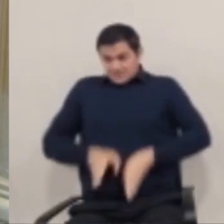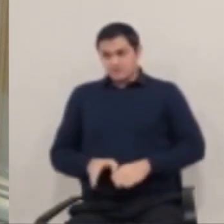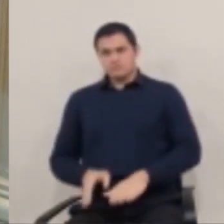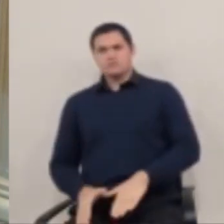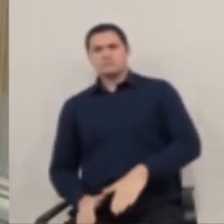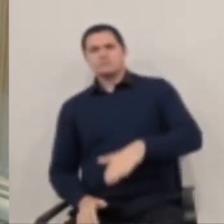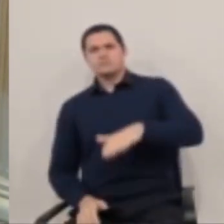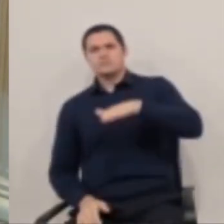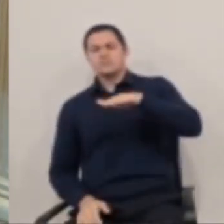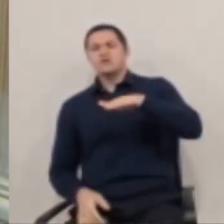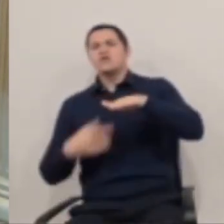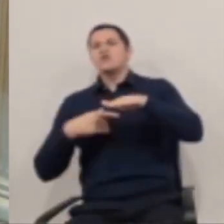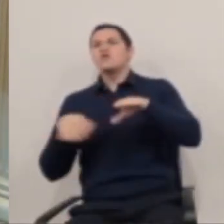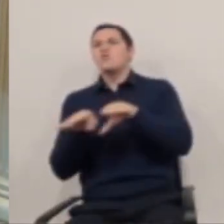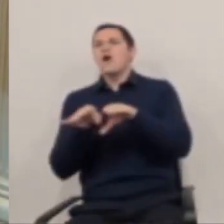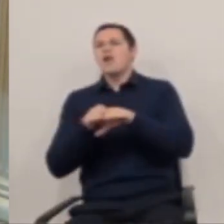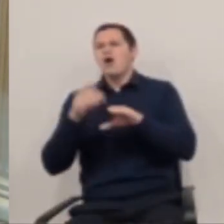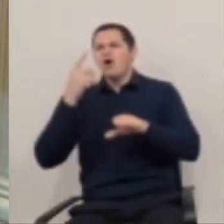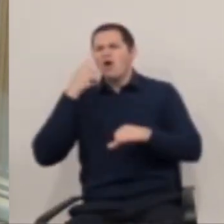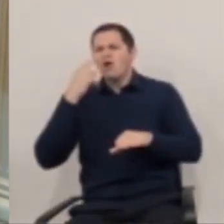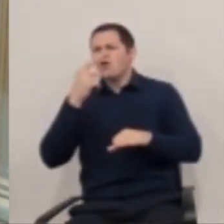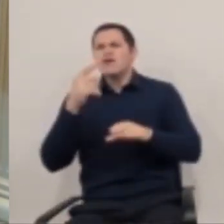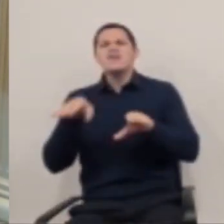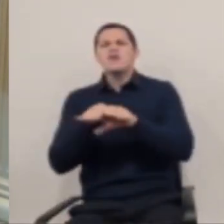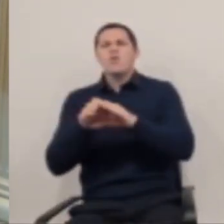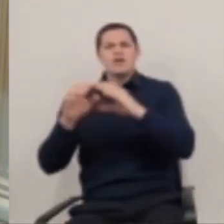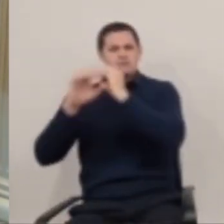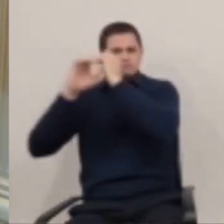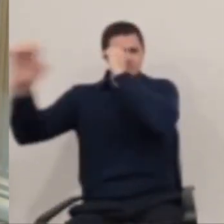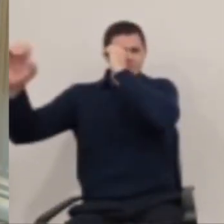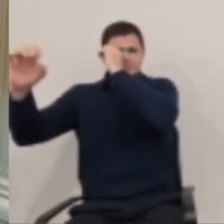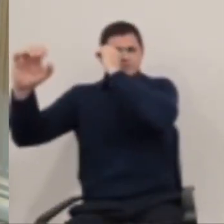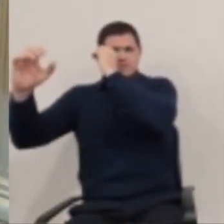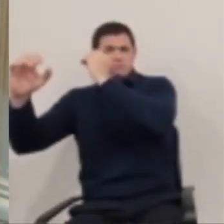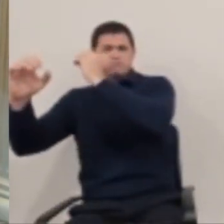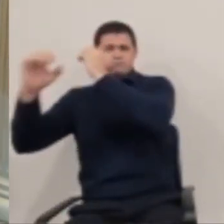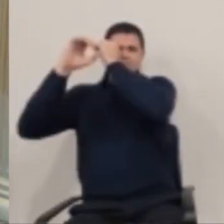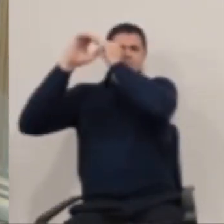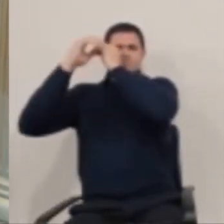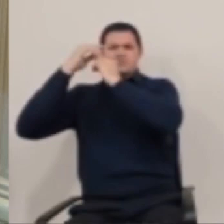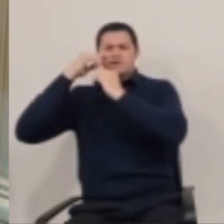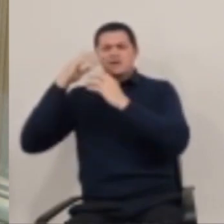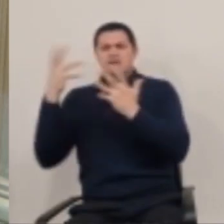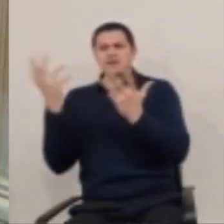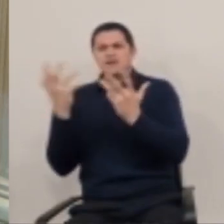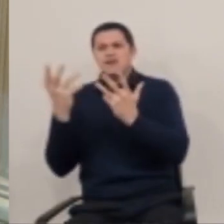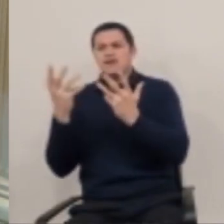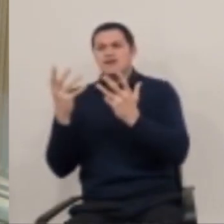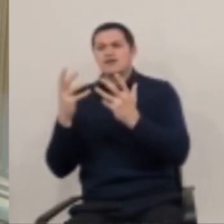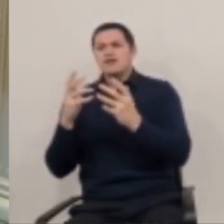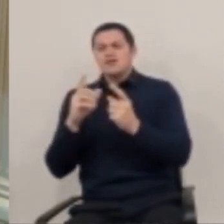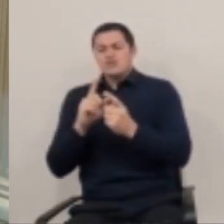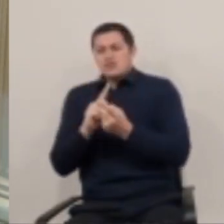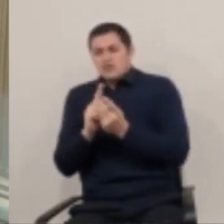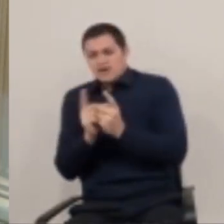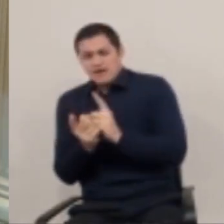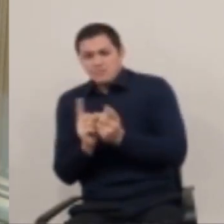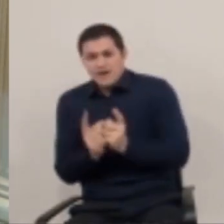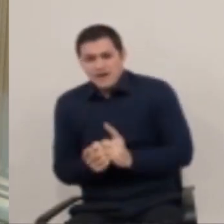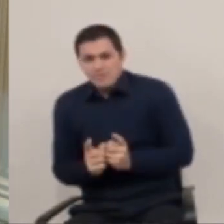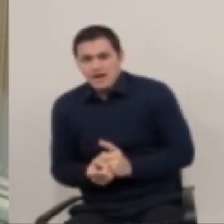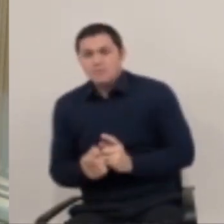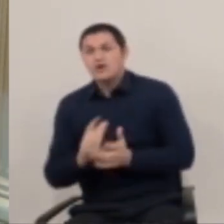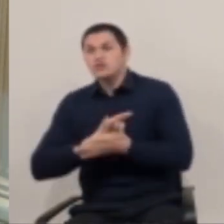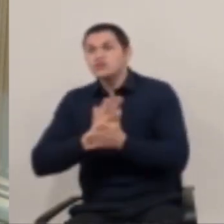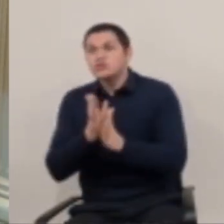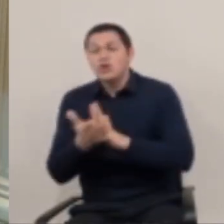el ojo una viga atravesada. Esa viga atravesada nos deforma, ya sea transfigurándolo o en otra forma. Todo lo que miramos y nos hace para